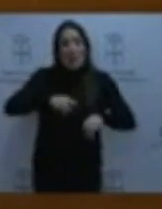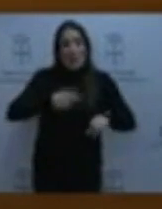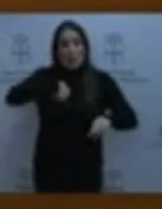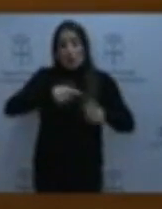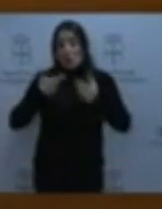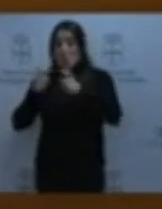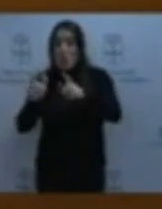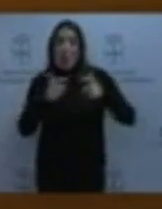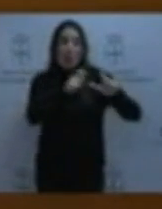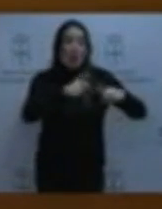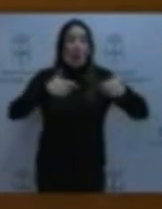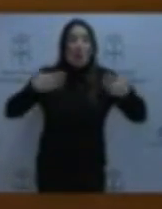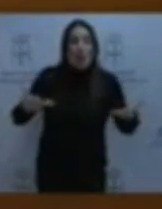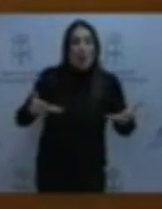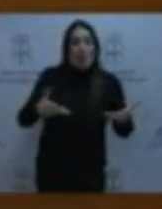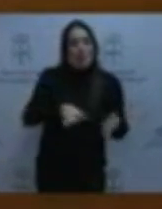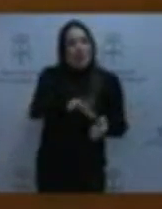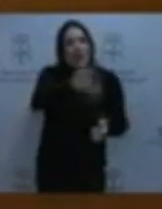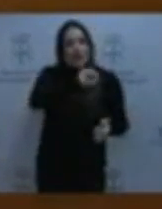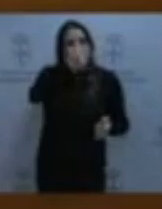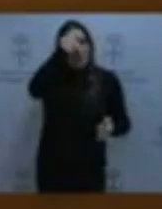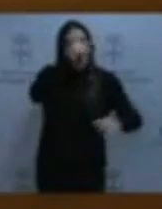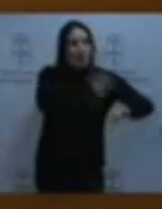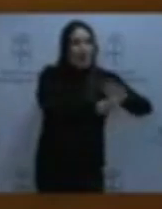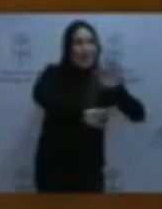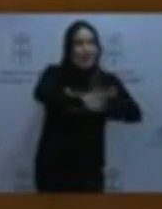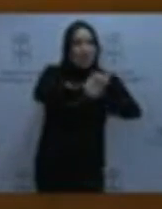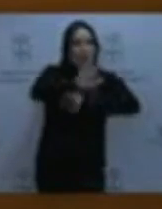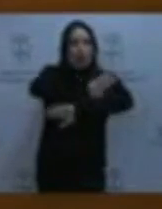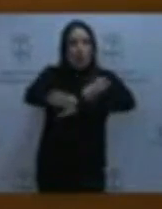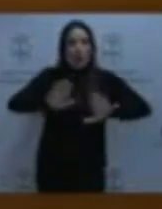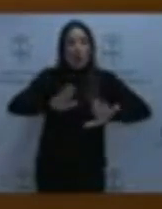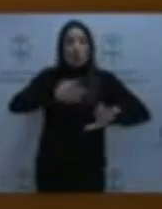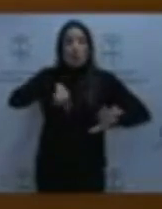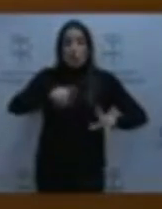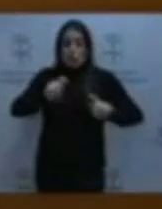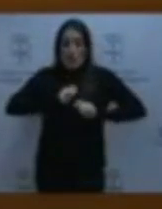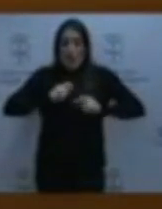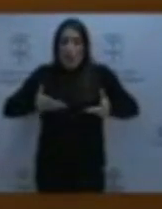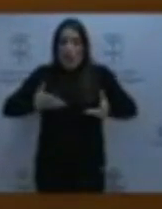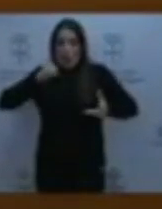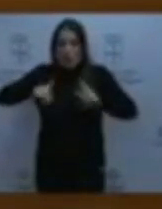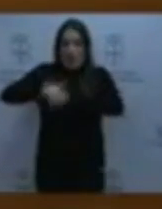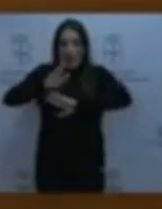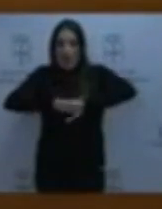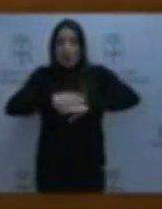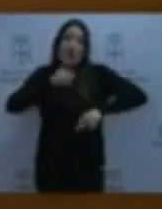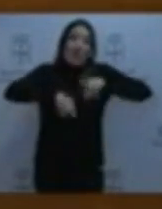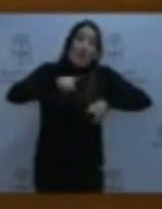claro, uno solo entiende lo que ya tiene en la cabeza, y usted como solo entiende izquierda y derecha, pues no sabe cómo etiquetarnos, entonces una y otra vez nos lleva donde mejor le